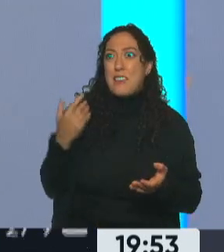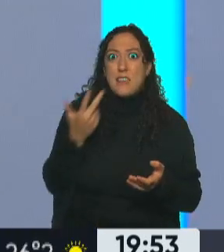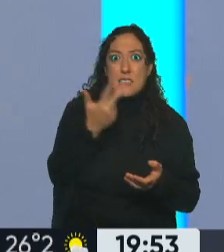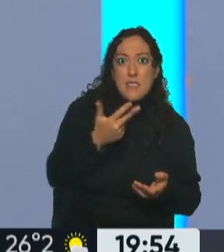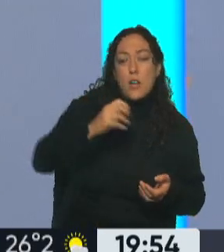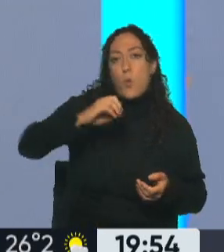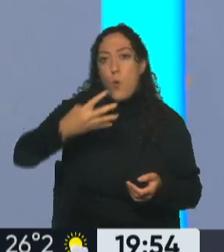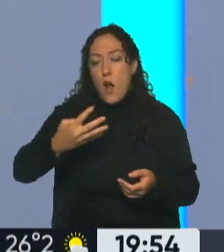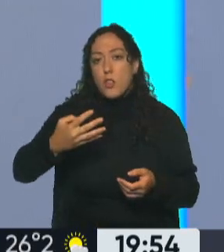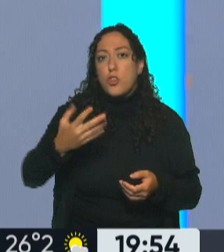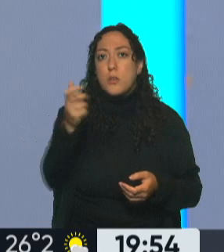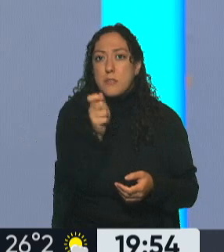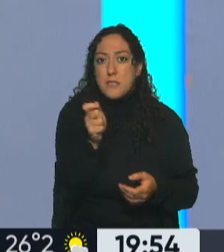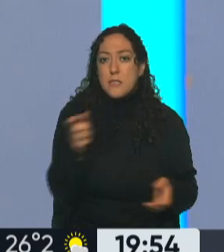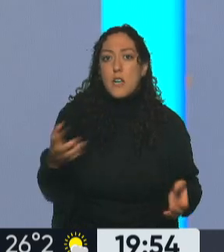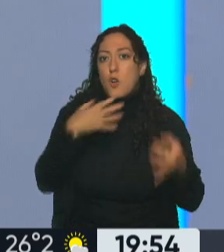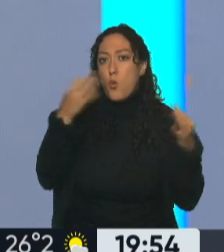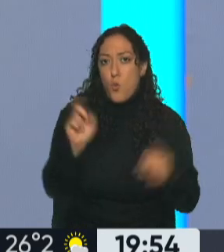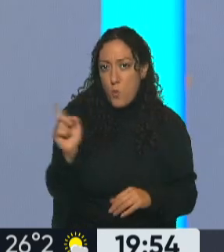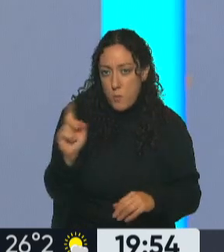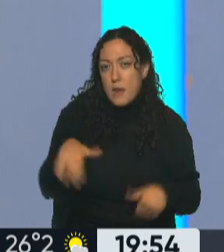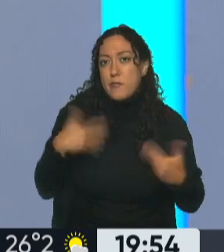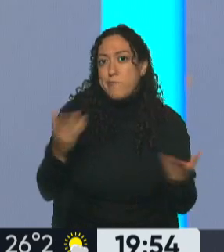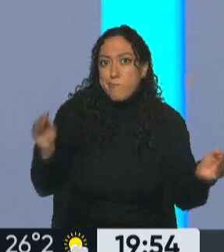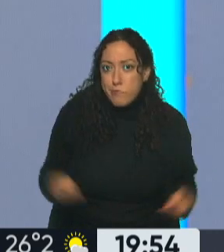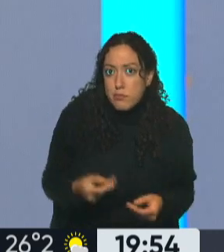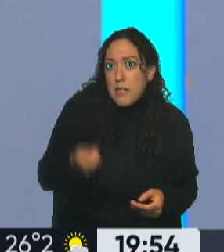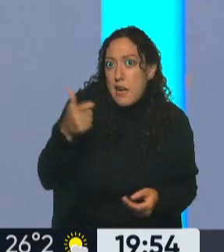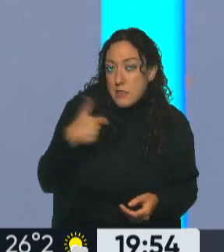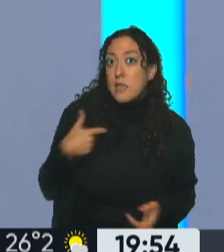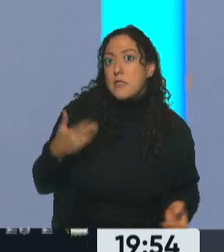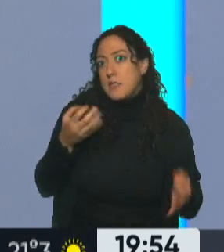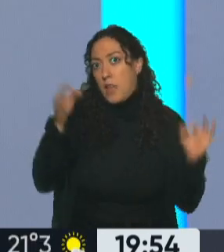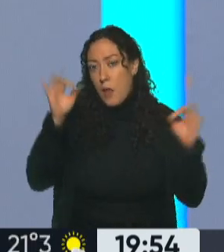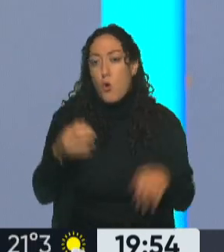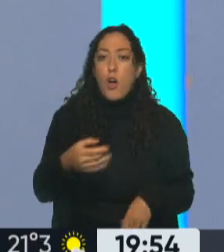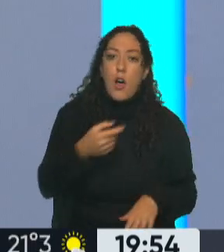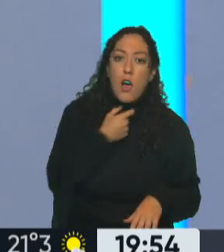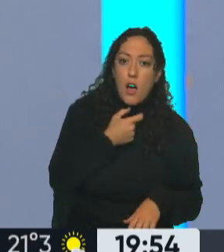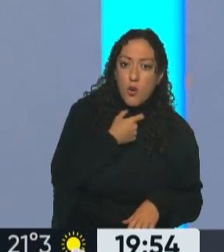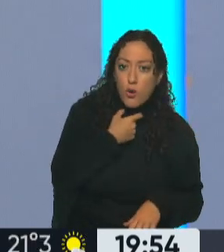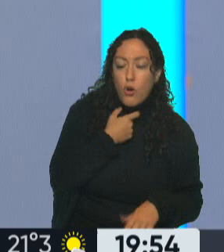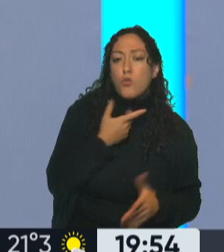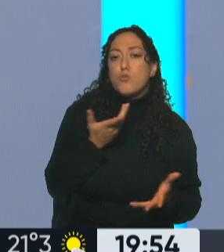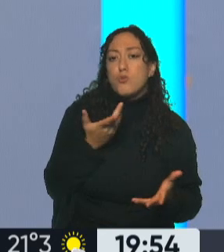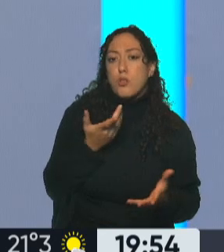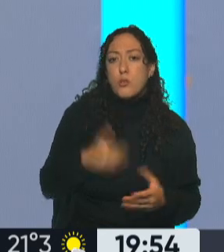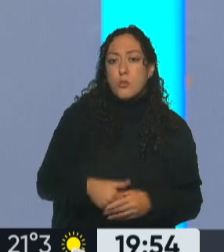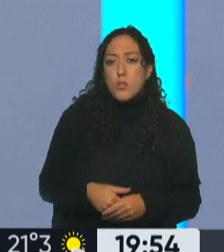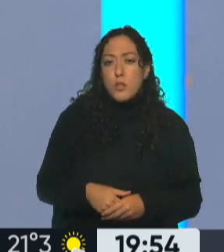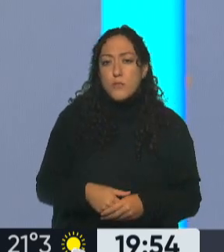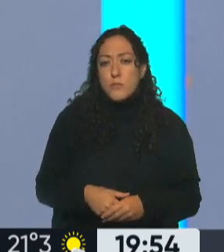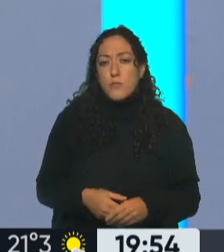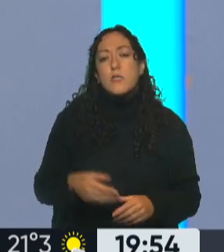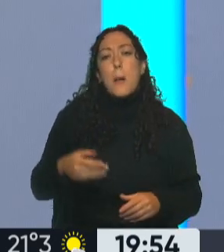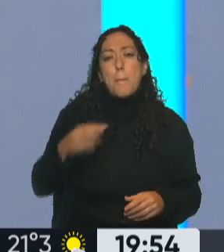cuarto trimestre. Yo te diría, me animaría a decir después de agosto, después que se hizo la devaluación, después de